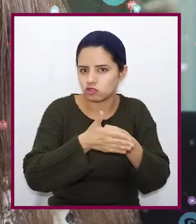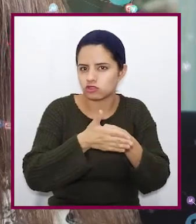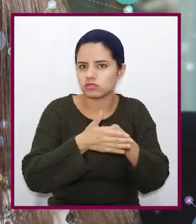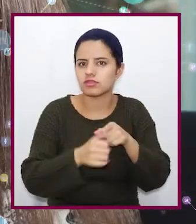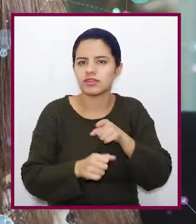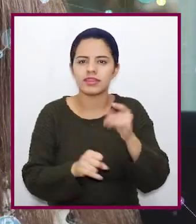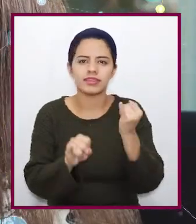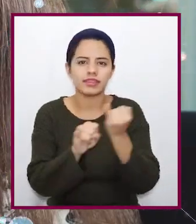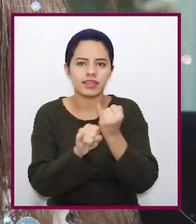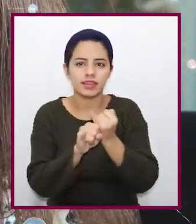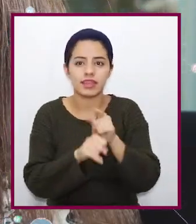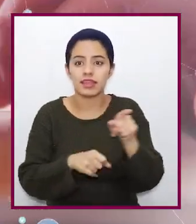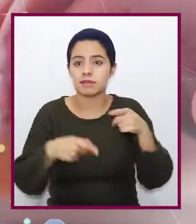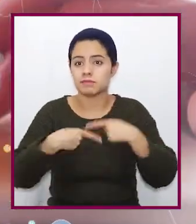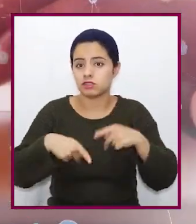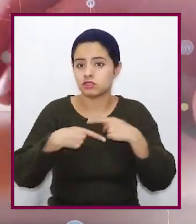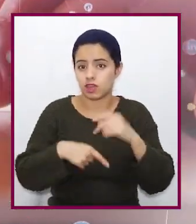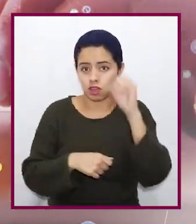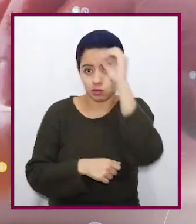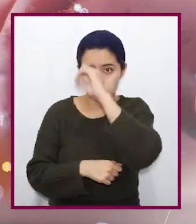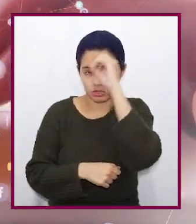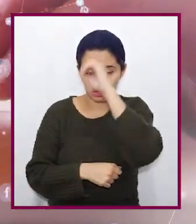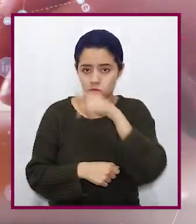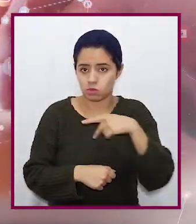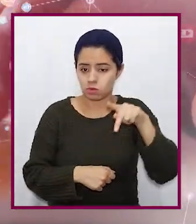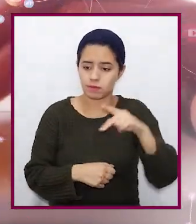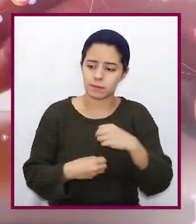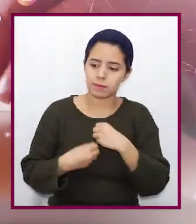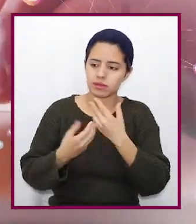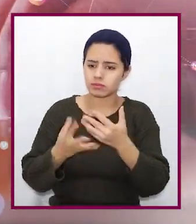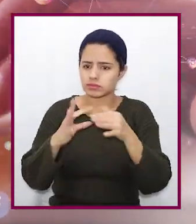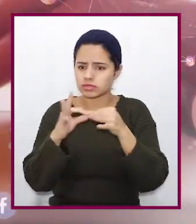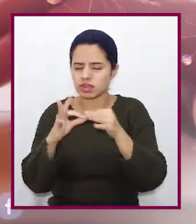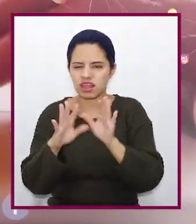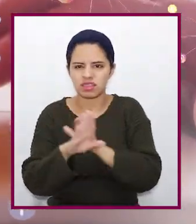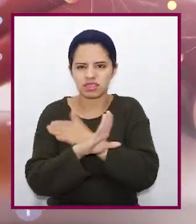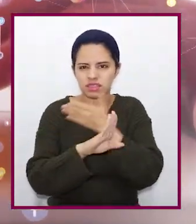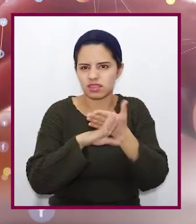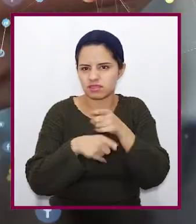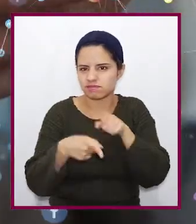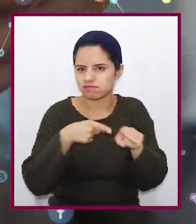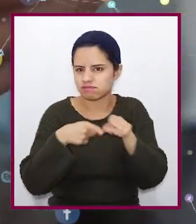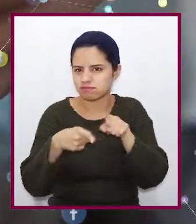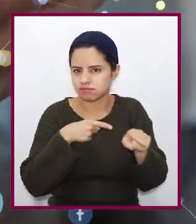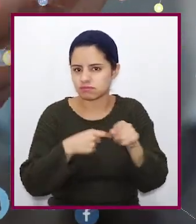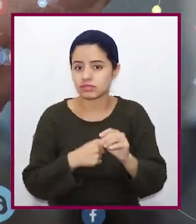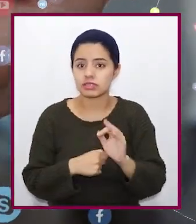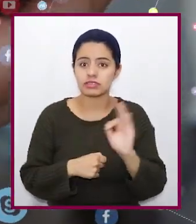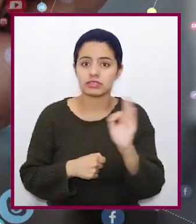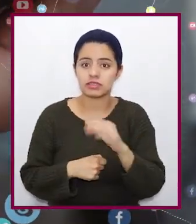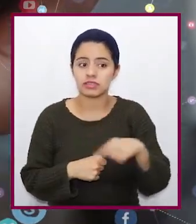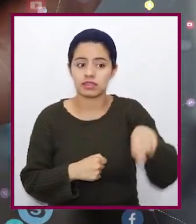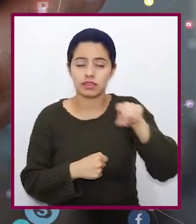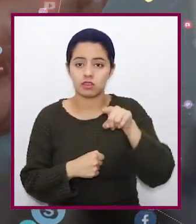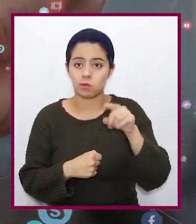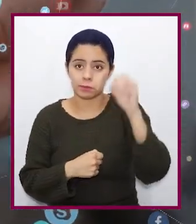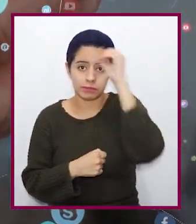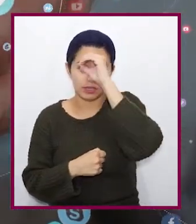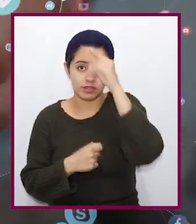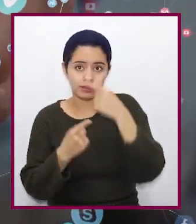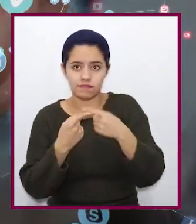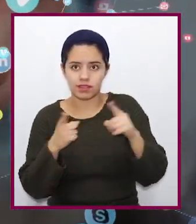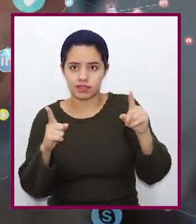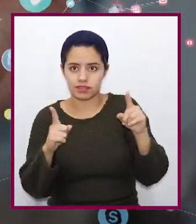persona debido a que emitió su opinión, muchas veces en contra de la mayoría o que no son muy populares.